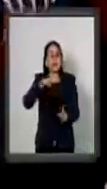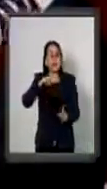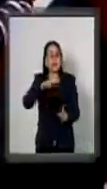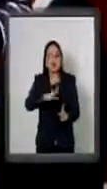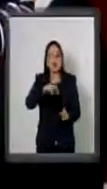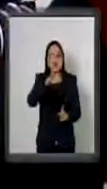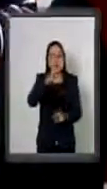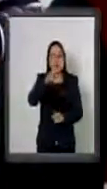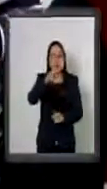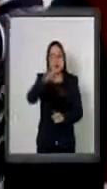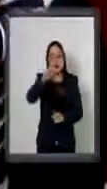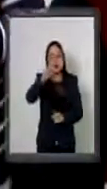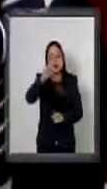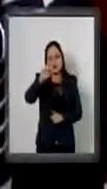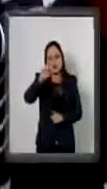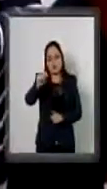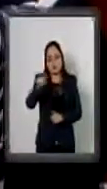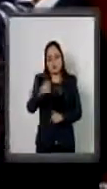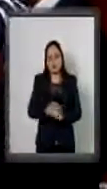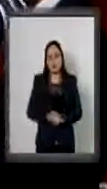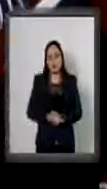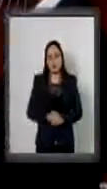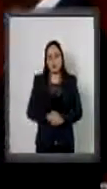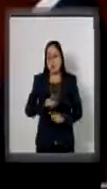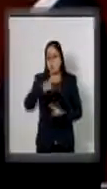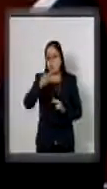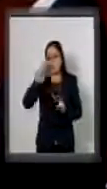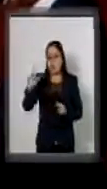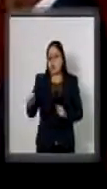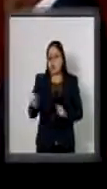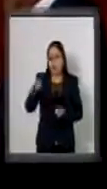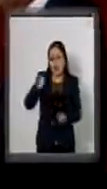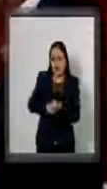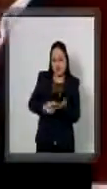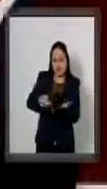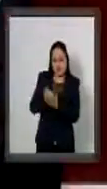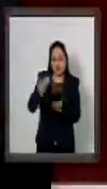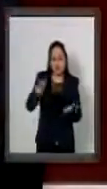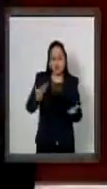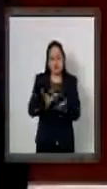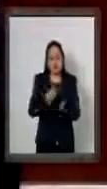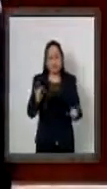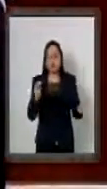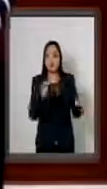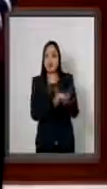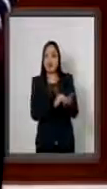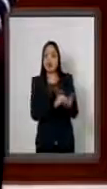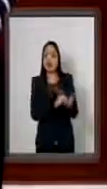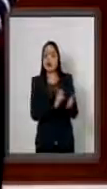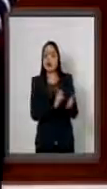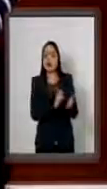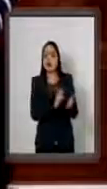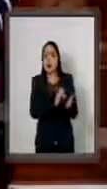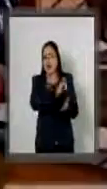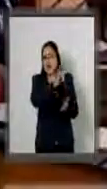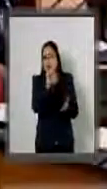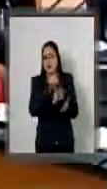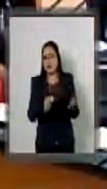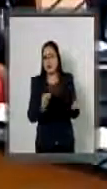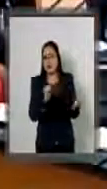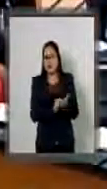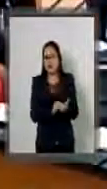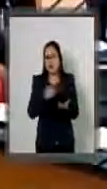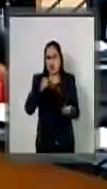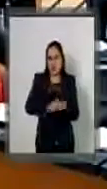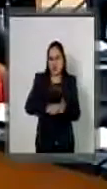Bartlett. Nunca en ese dictamen se refirió, por cierto, a la